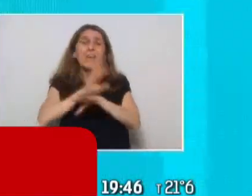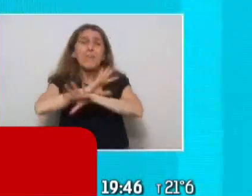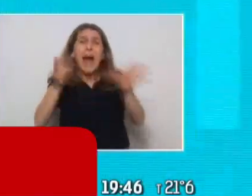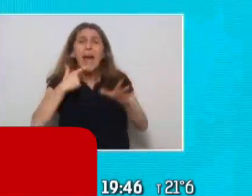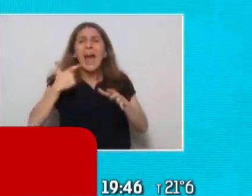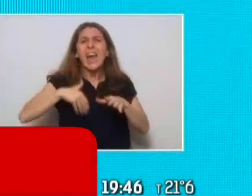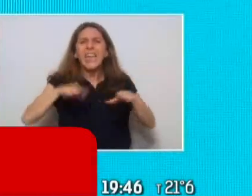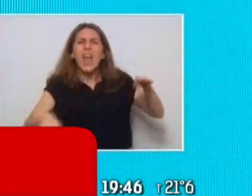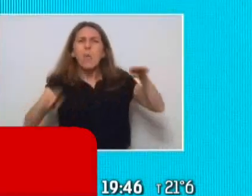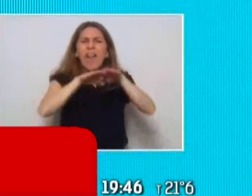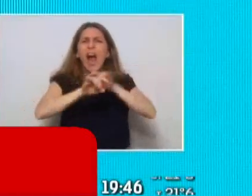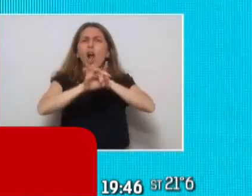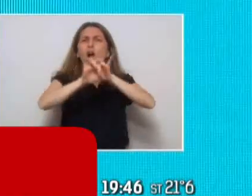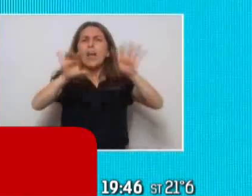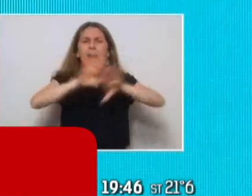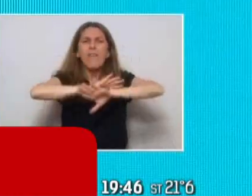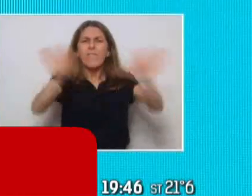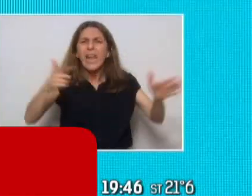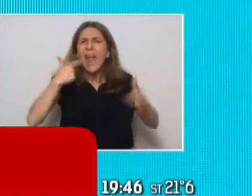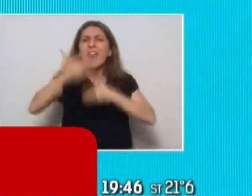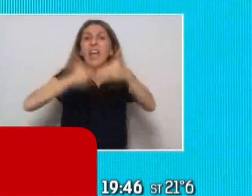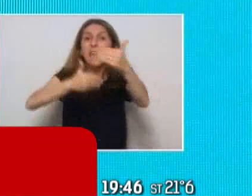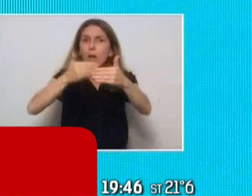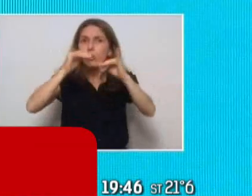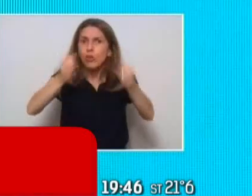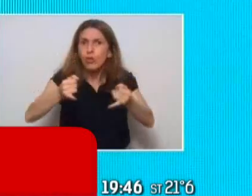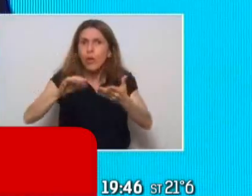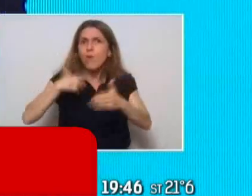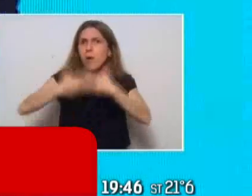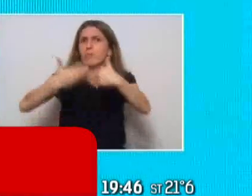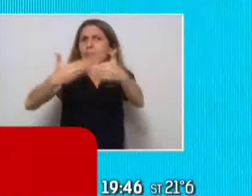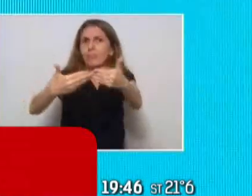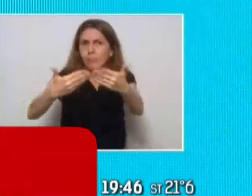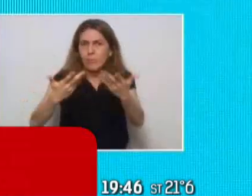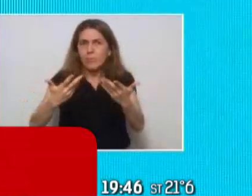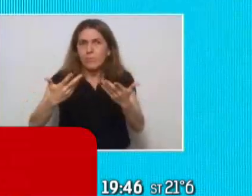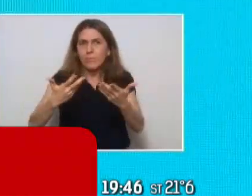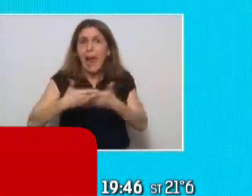contaminación, en un mundo donde el desarrollo no nos condene